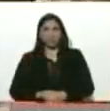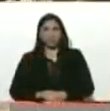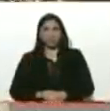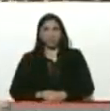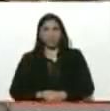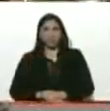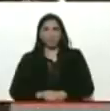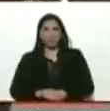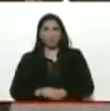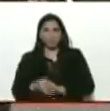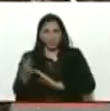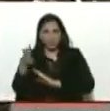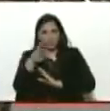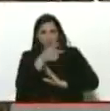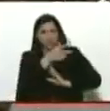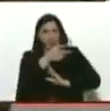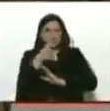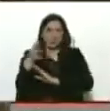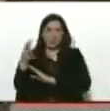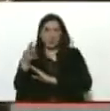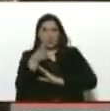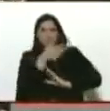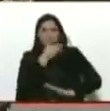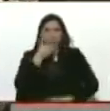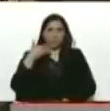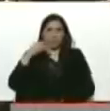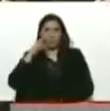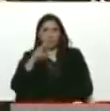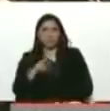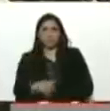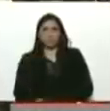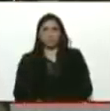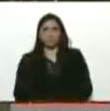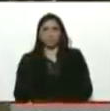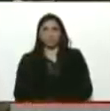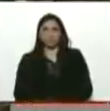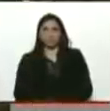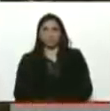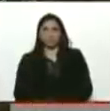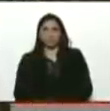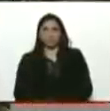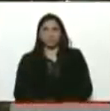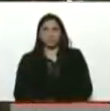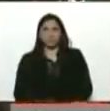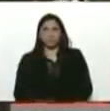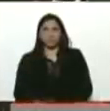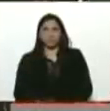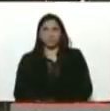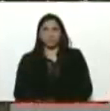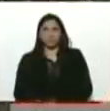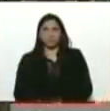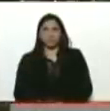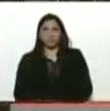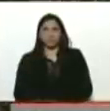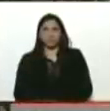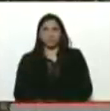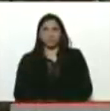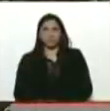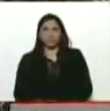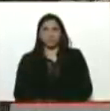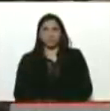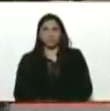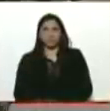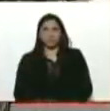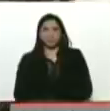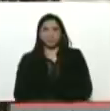más lejana creo que se ve mejor, ¿verdad? Ajá, más, que se vea más amplio, la cámara más lejana, métele. Ajá,